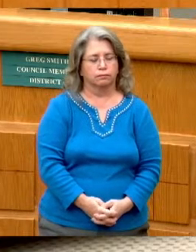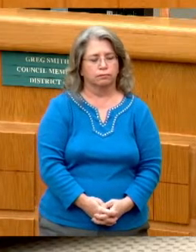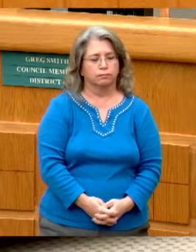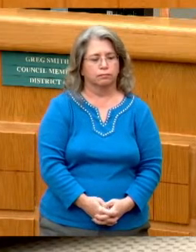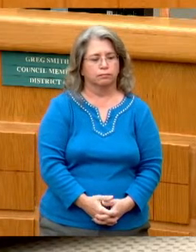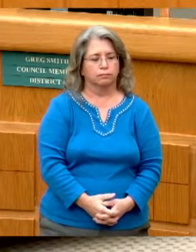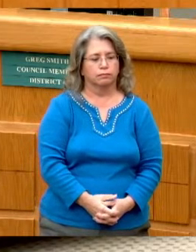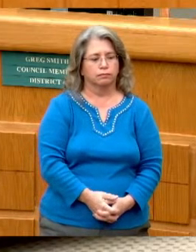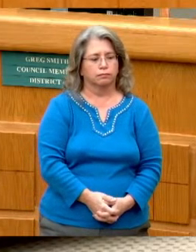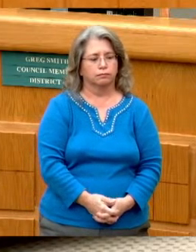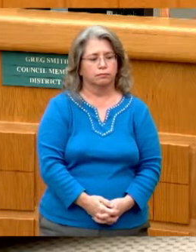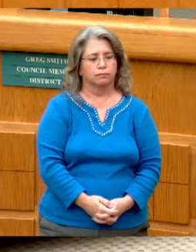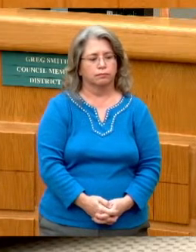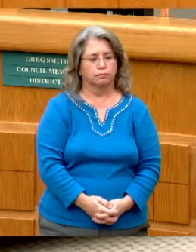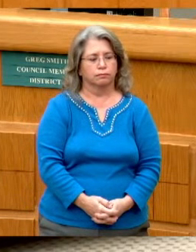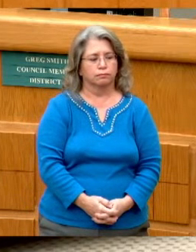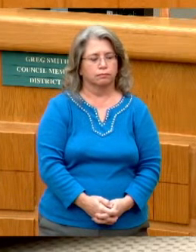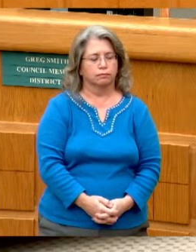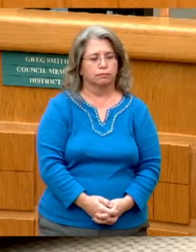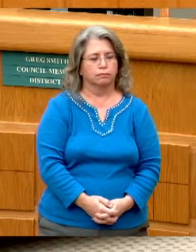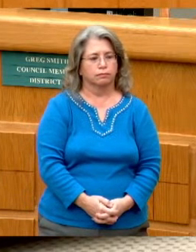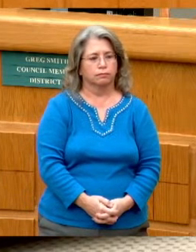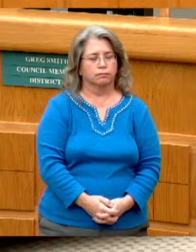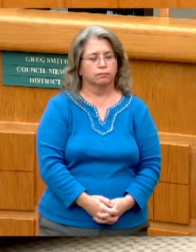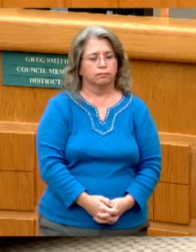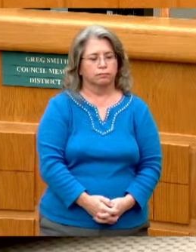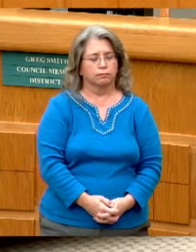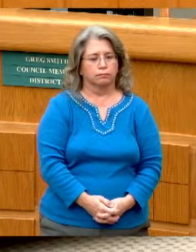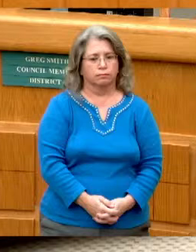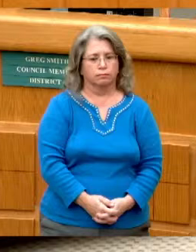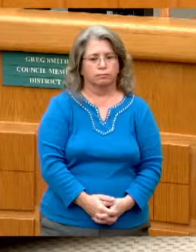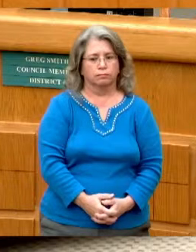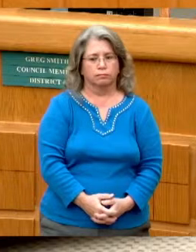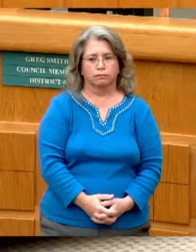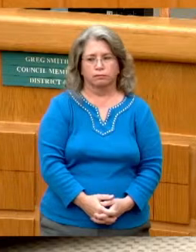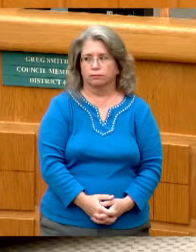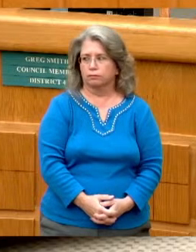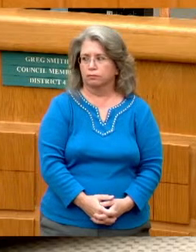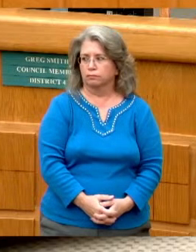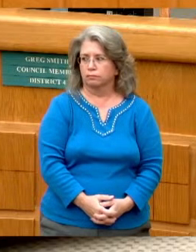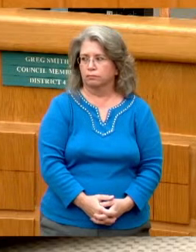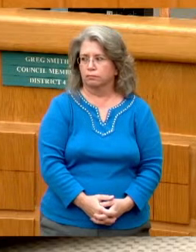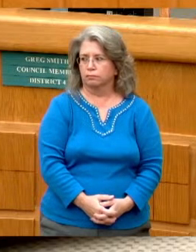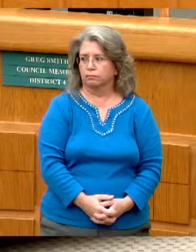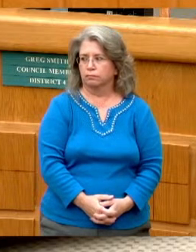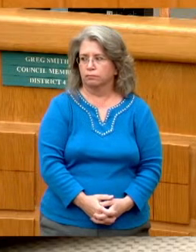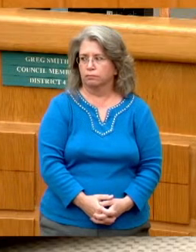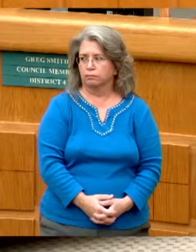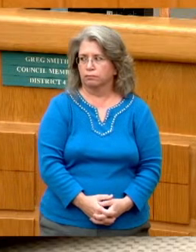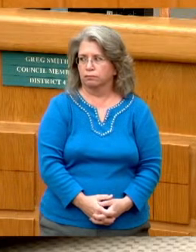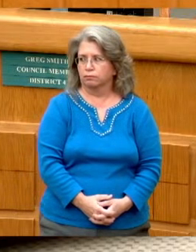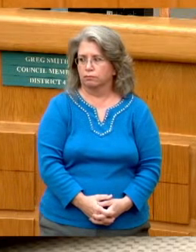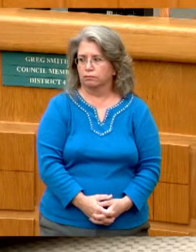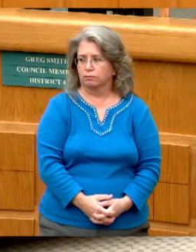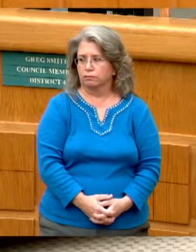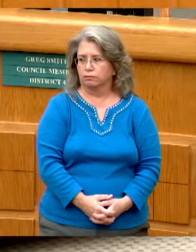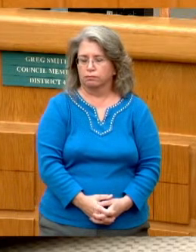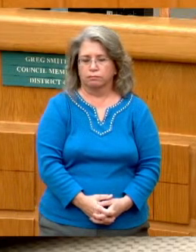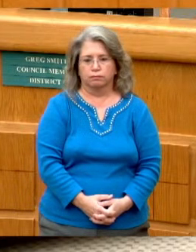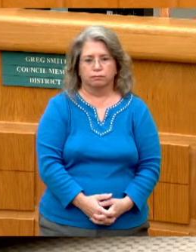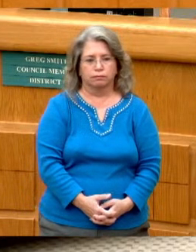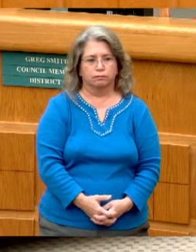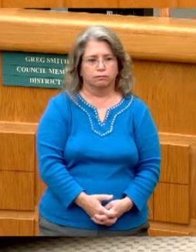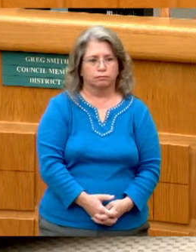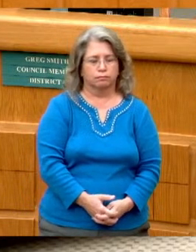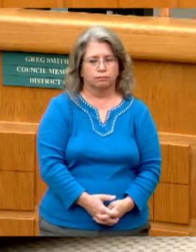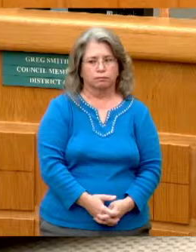del condado de Nueces, Bárbara Canales, y a nuestra autoridad sanitaria local, el doctor Richard. La